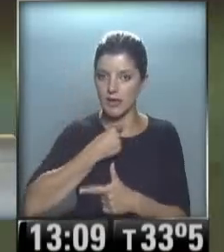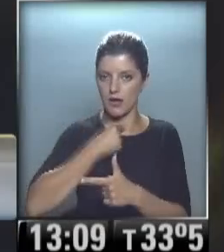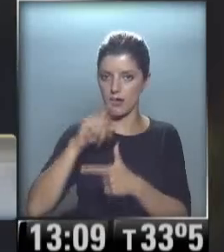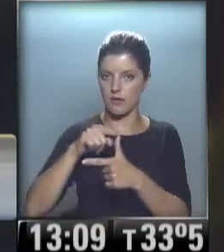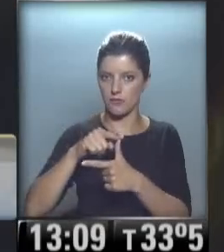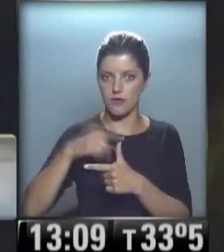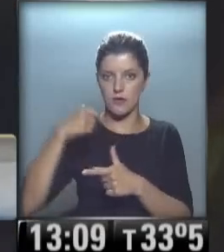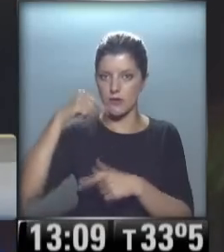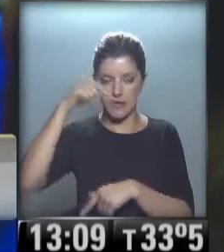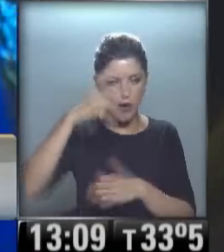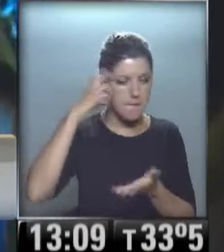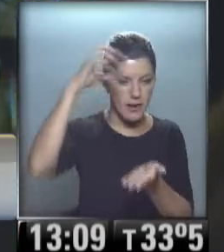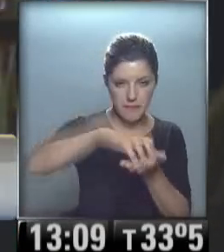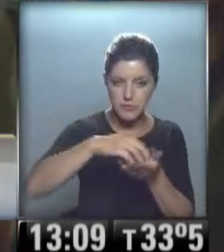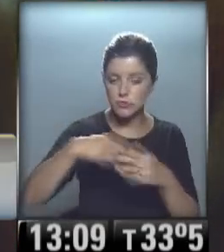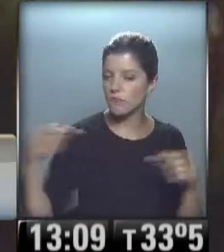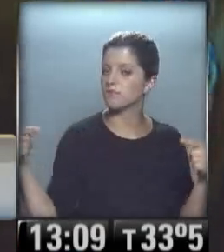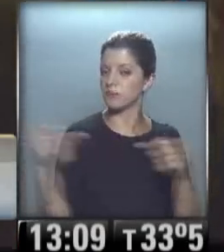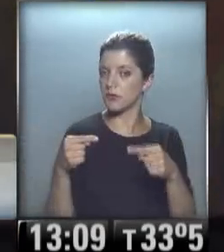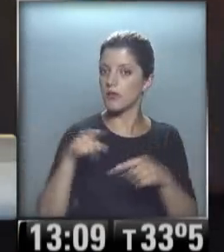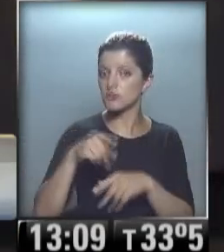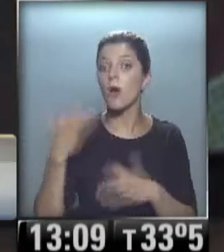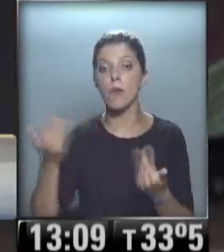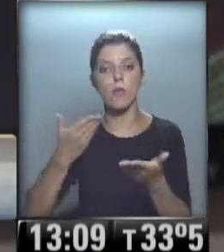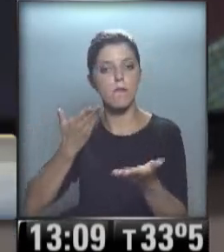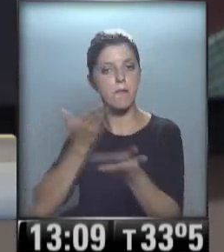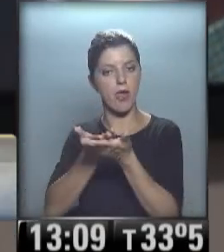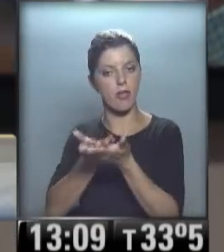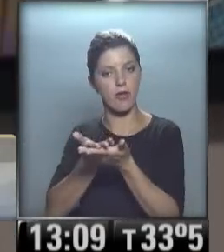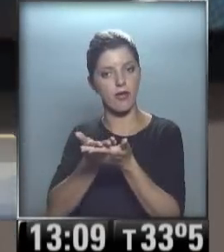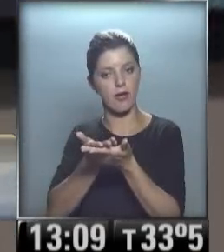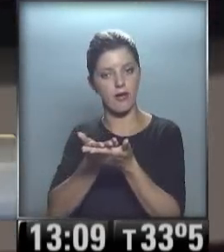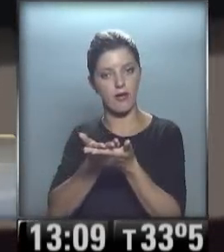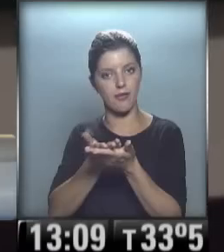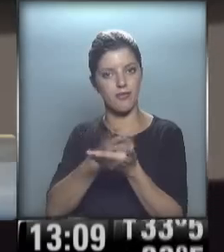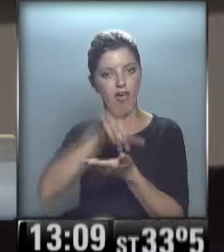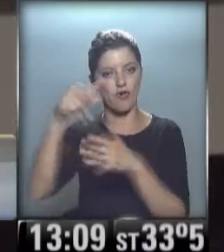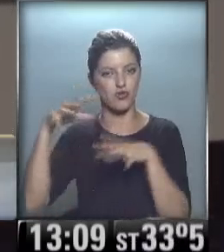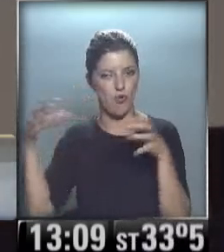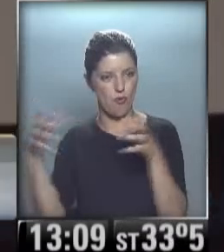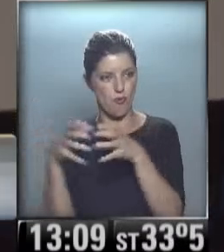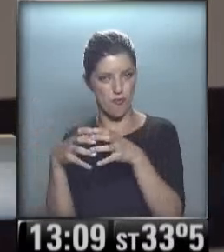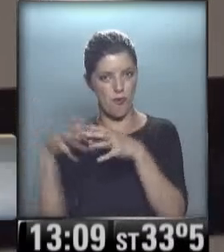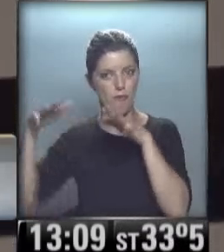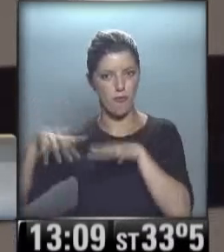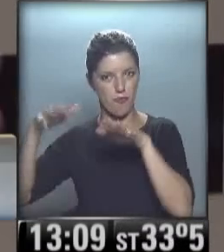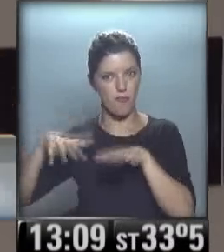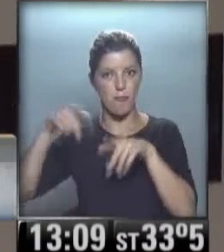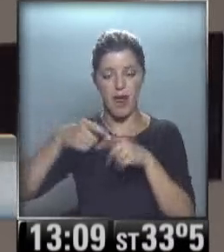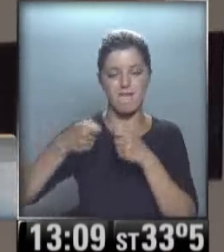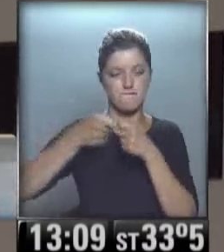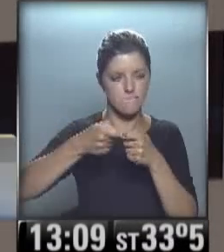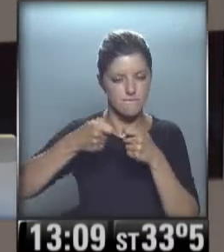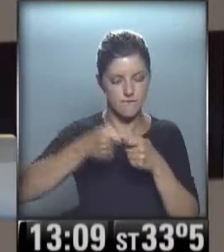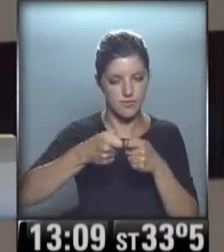no lo logre en el parlamento puede apelar a aquellos que efectivamente se movilizaron para presionar y